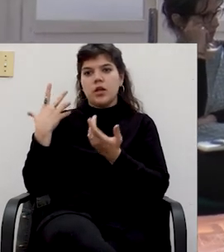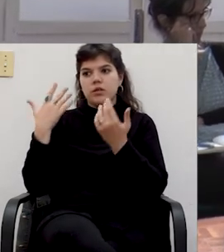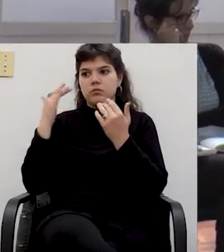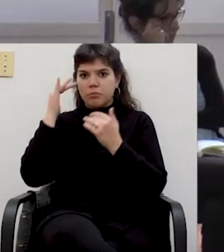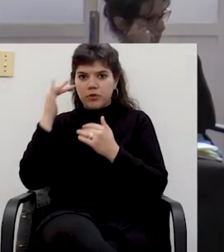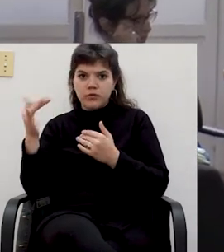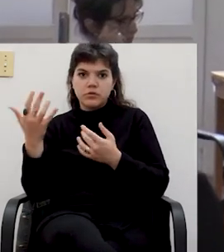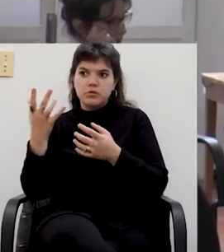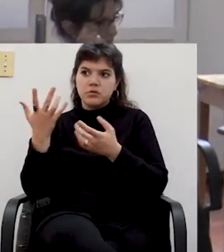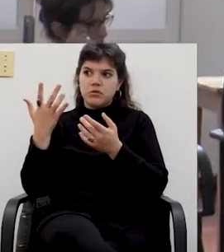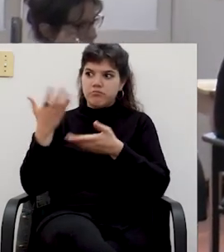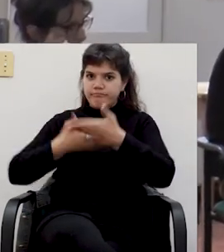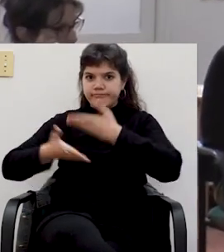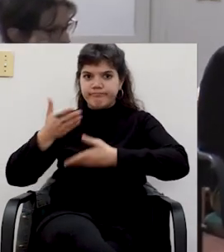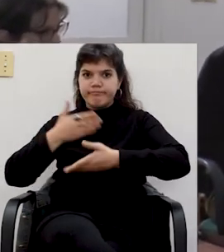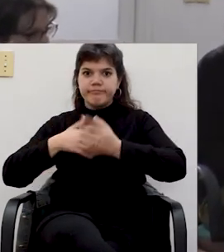autónoma,